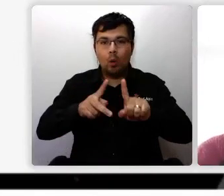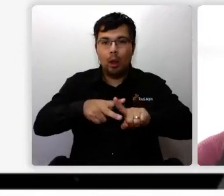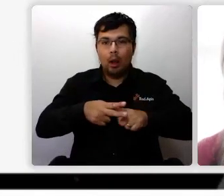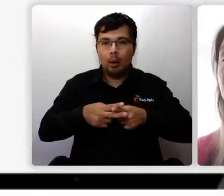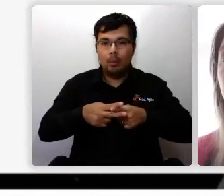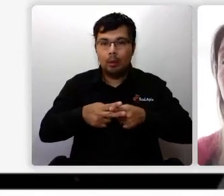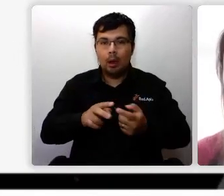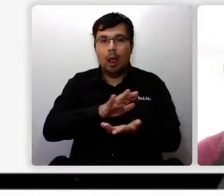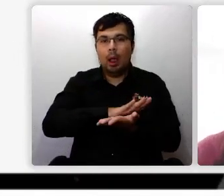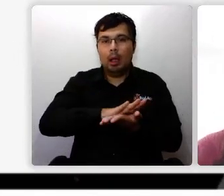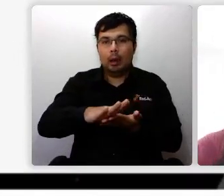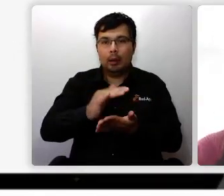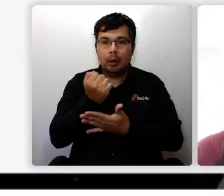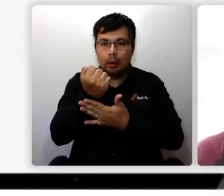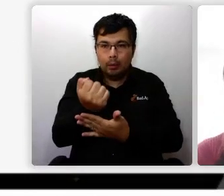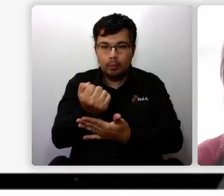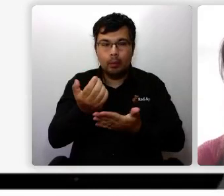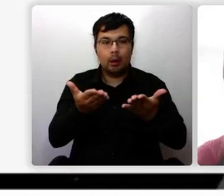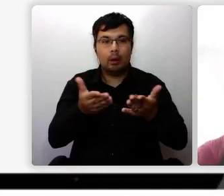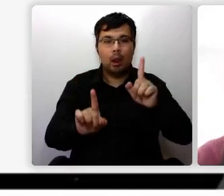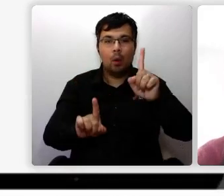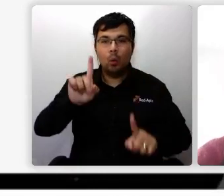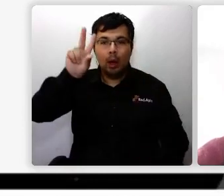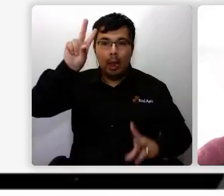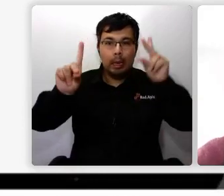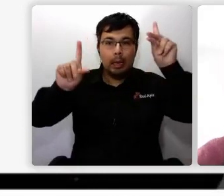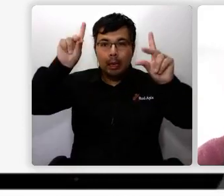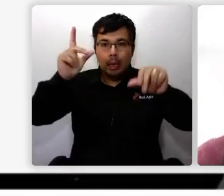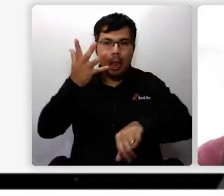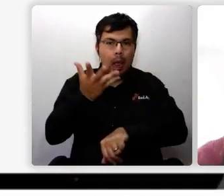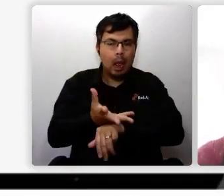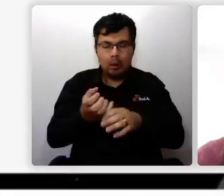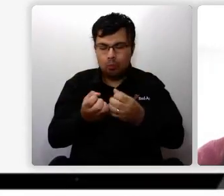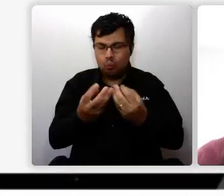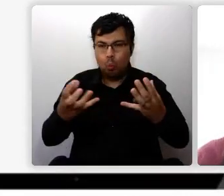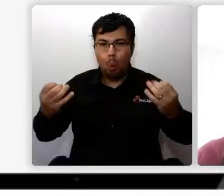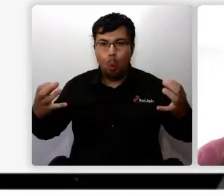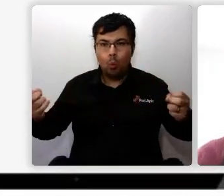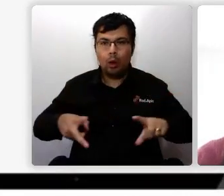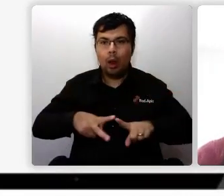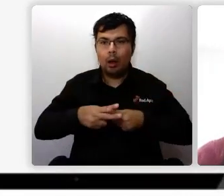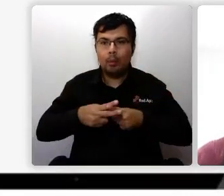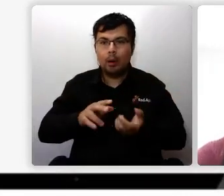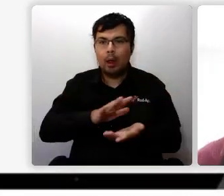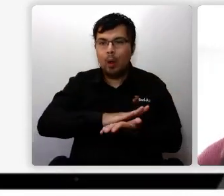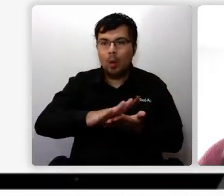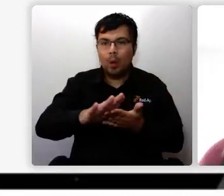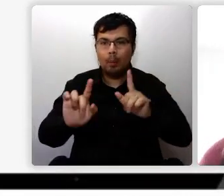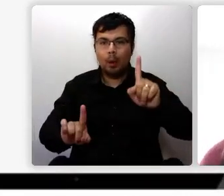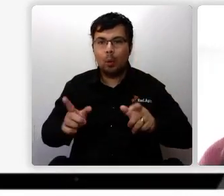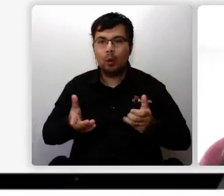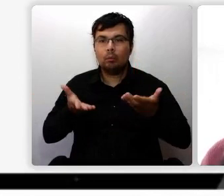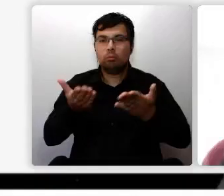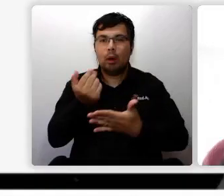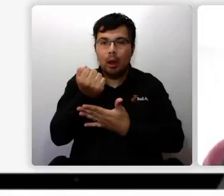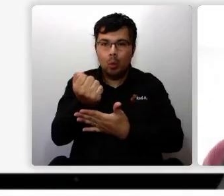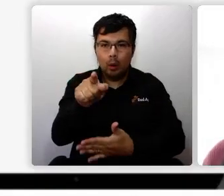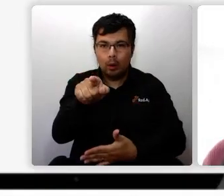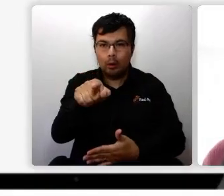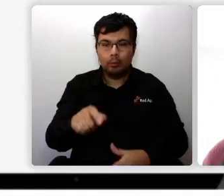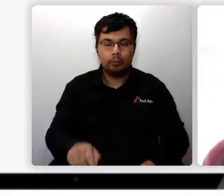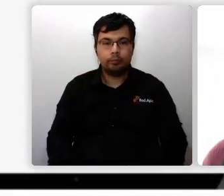son algunas, estas son algunas ideas, está lleno de herramientas gratuitas hoy día, pero algunas que les traje que les van